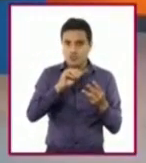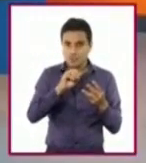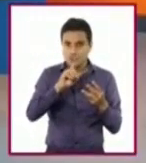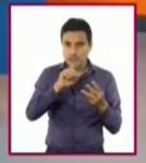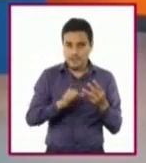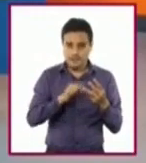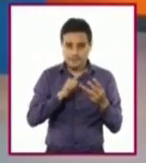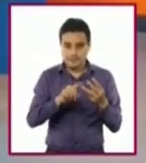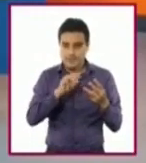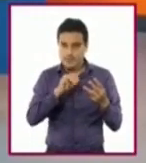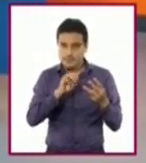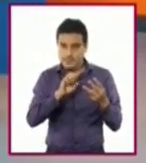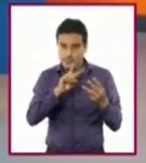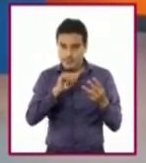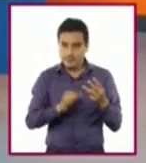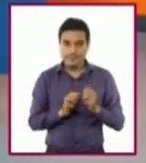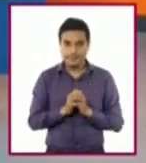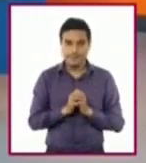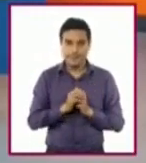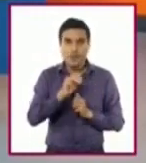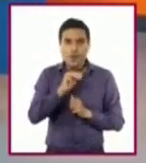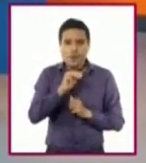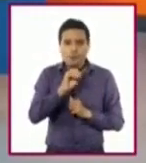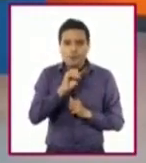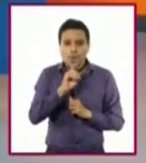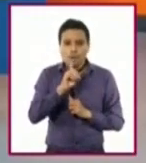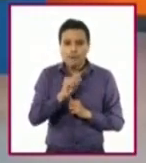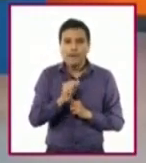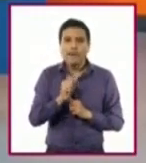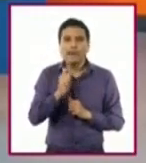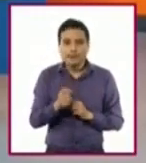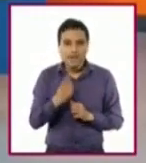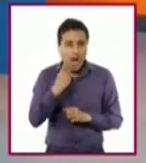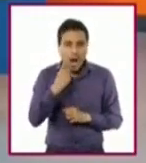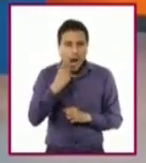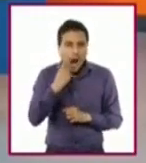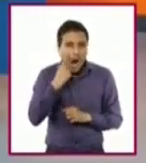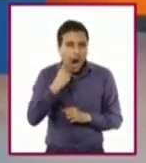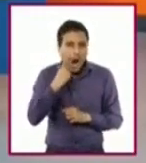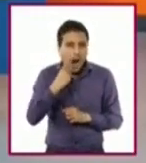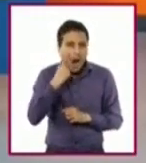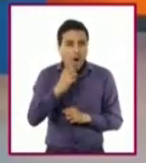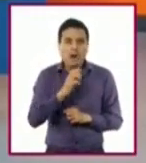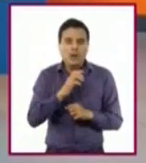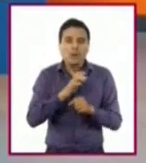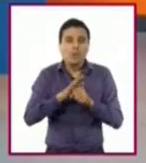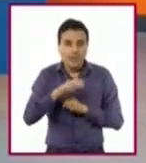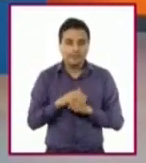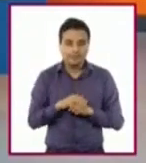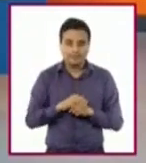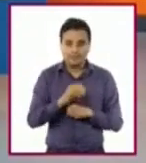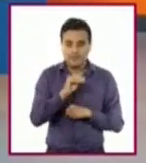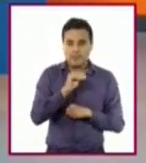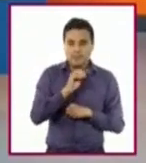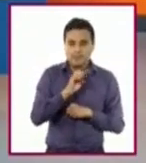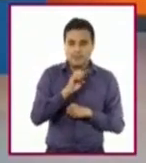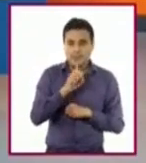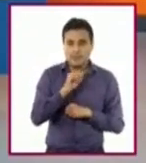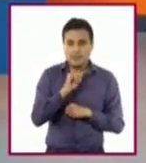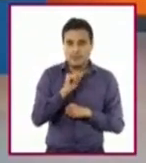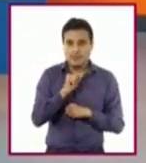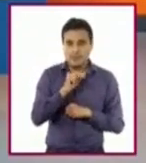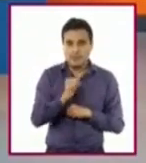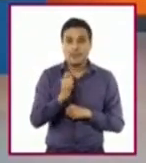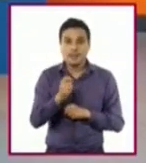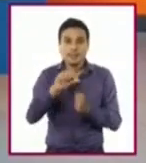es el dato con mayor frecuencia es decir el dato que más se repite la mediana es el valor central de